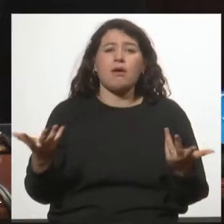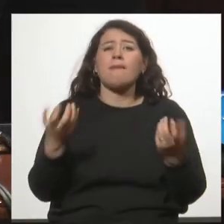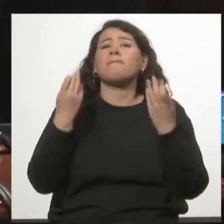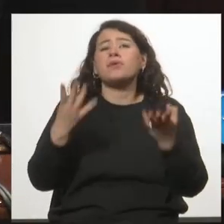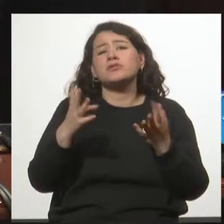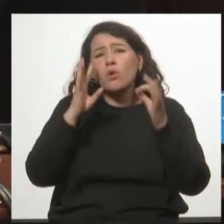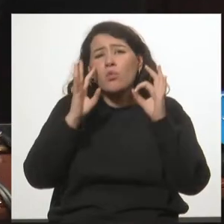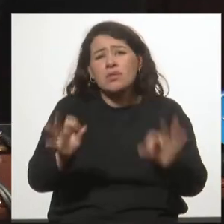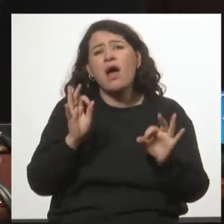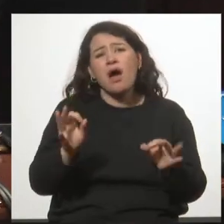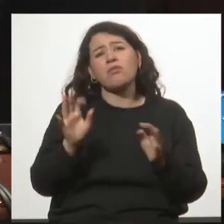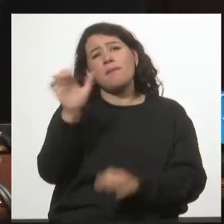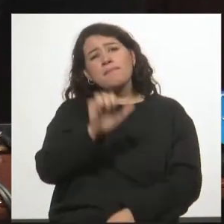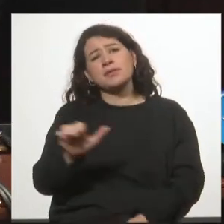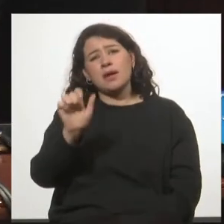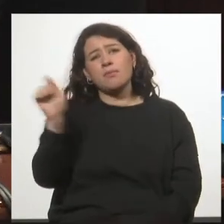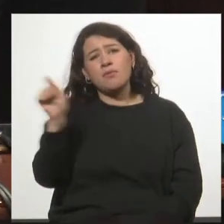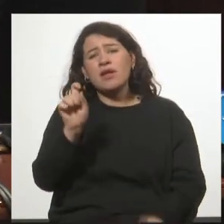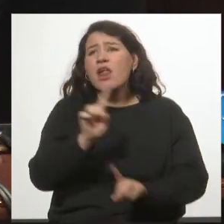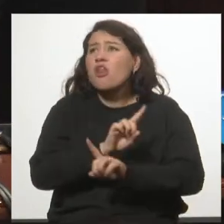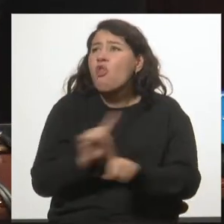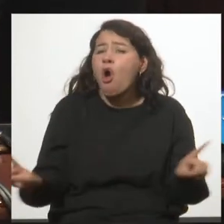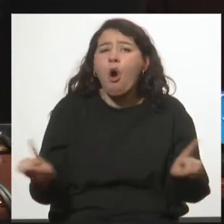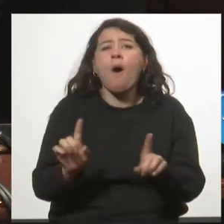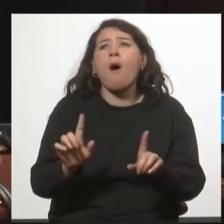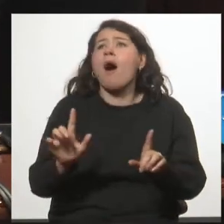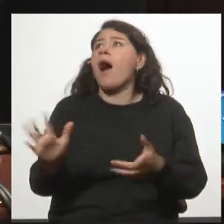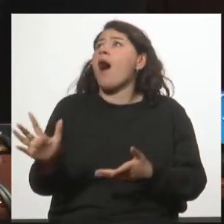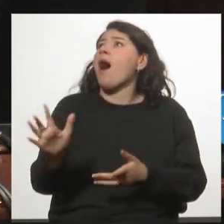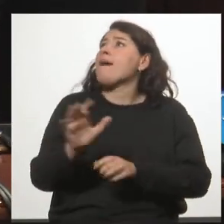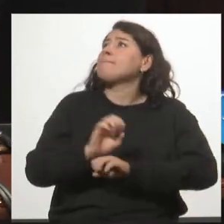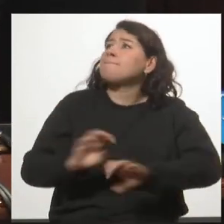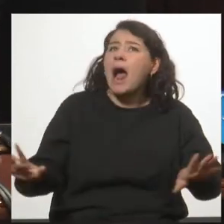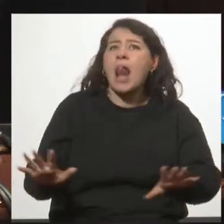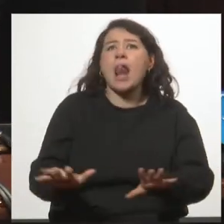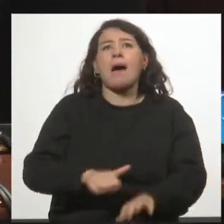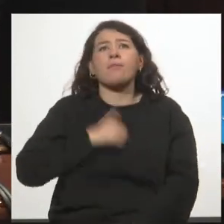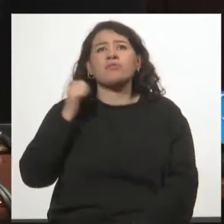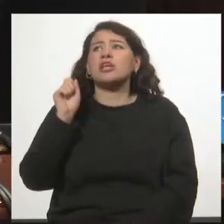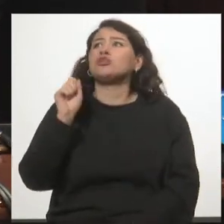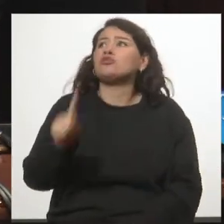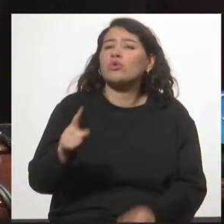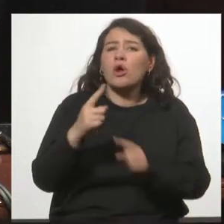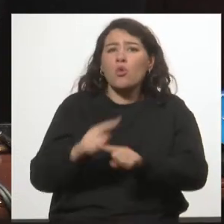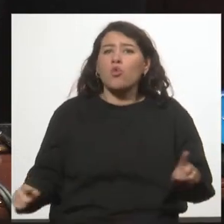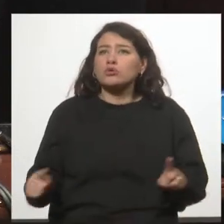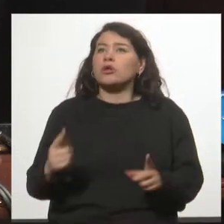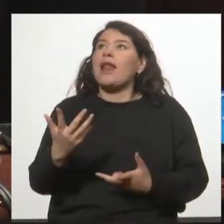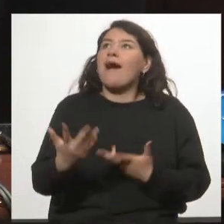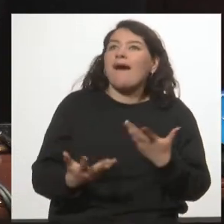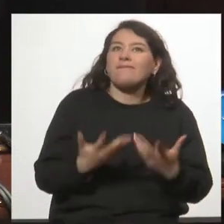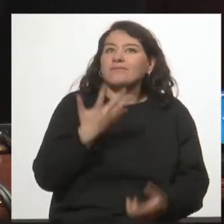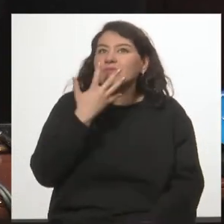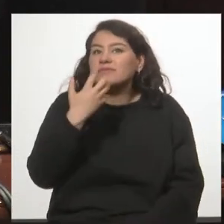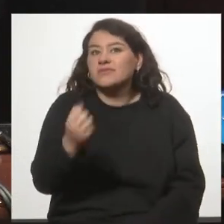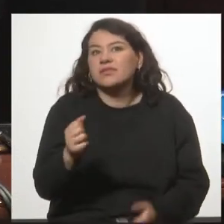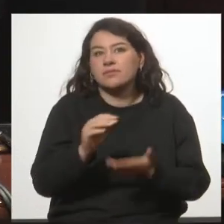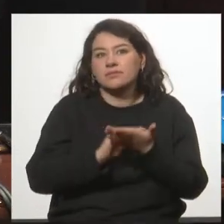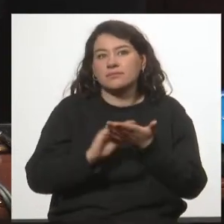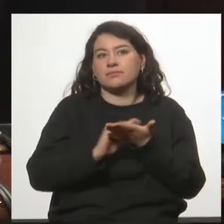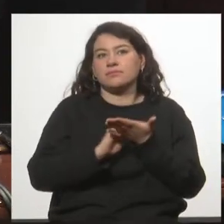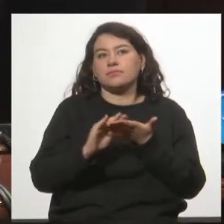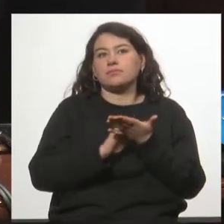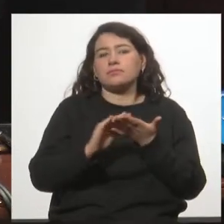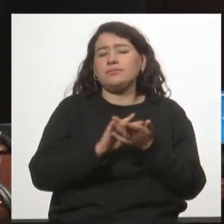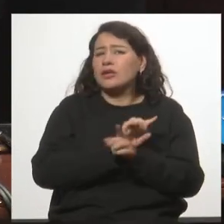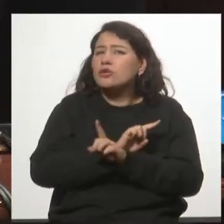cuidar a las empresas públicas para que no l más luz en sus recursos y la tentación de sus administradores